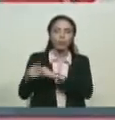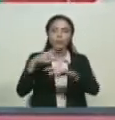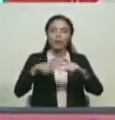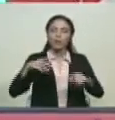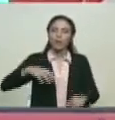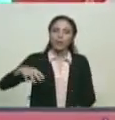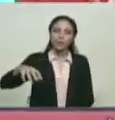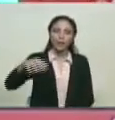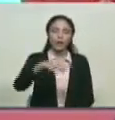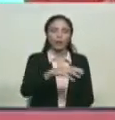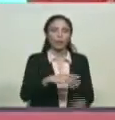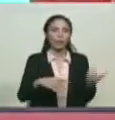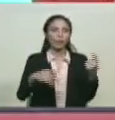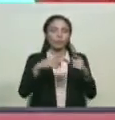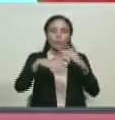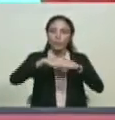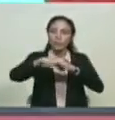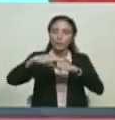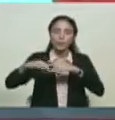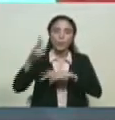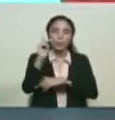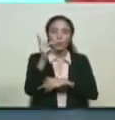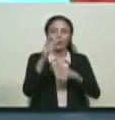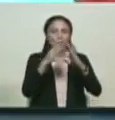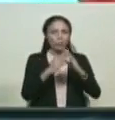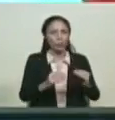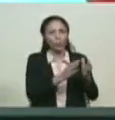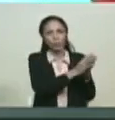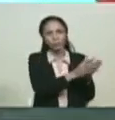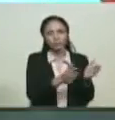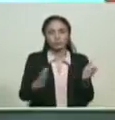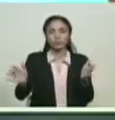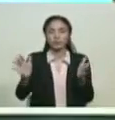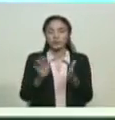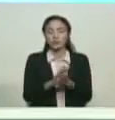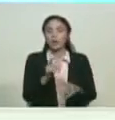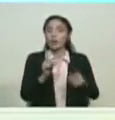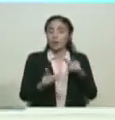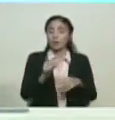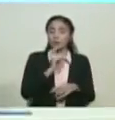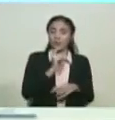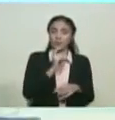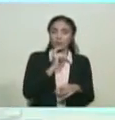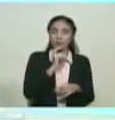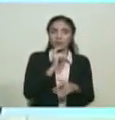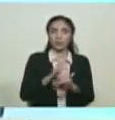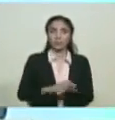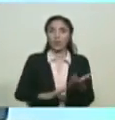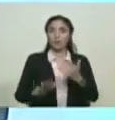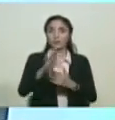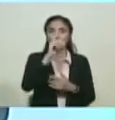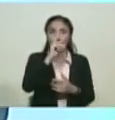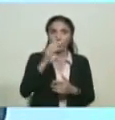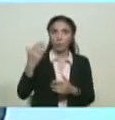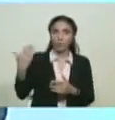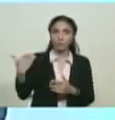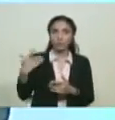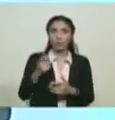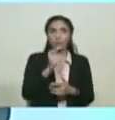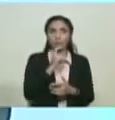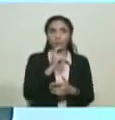en todas las coyunturas que nos ha tocado vivir en este periodo de cinco años